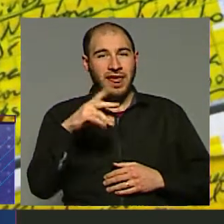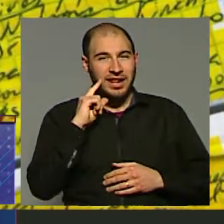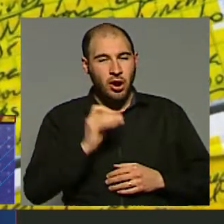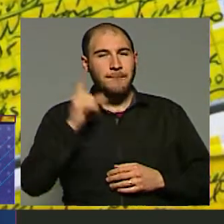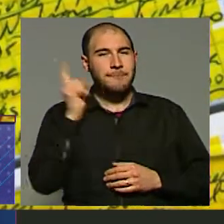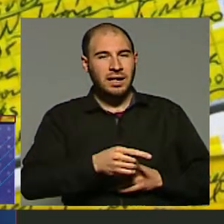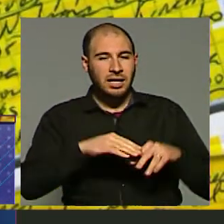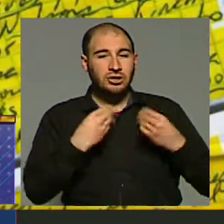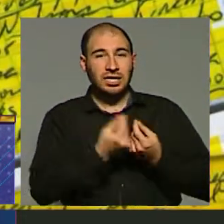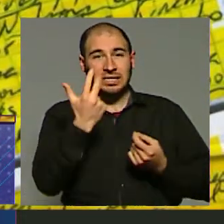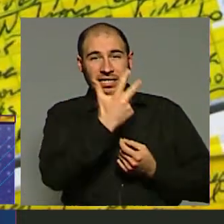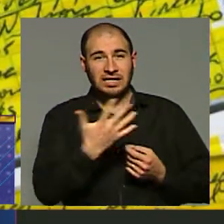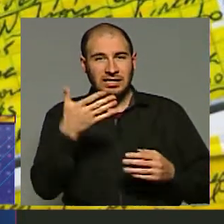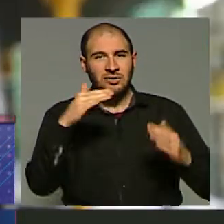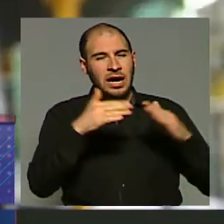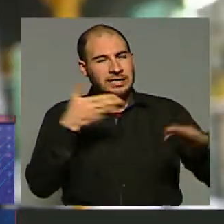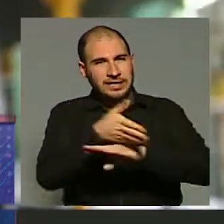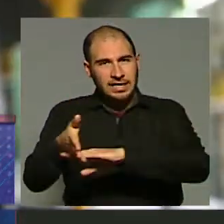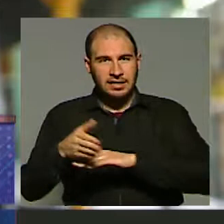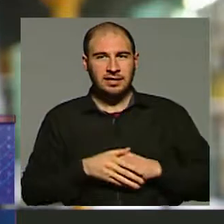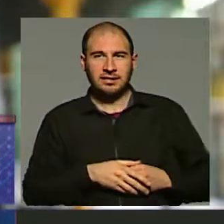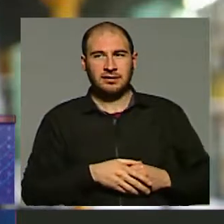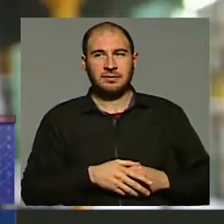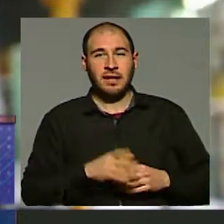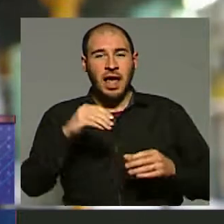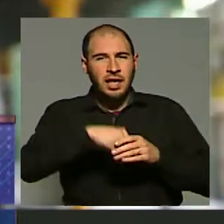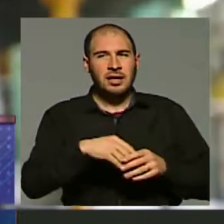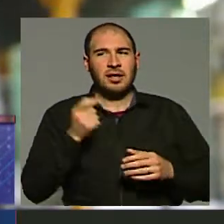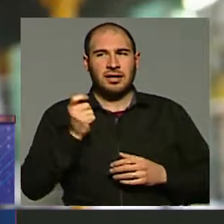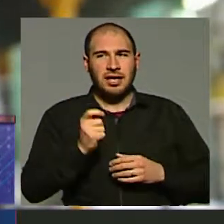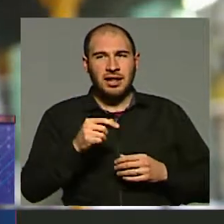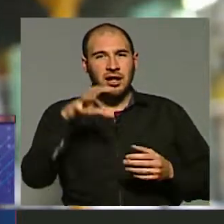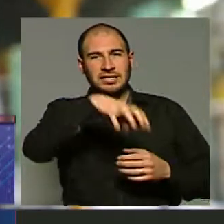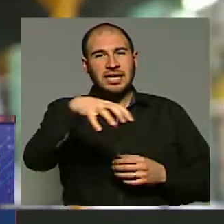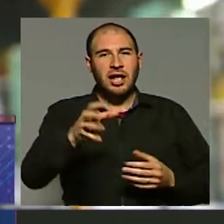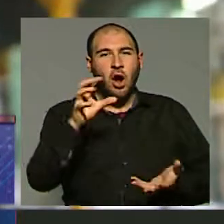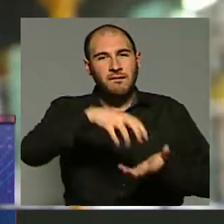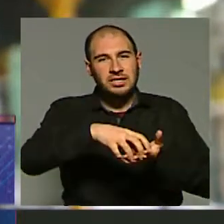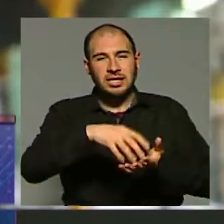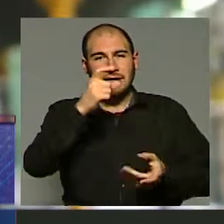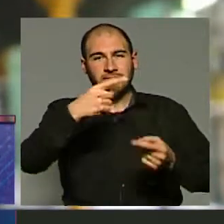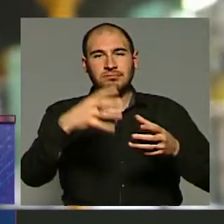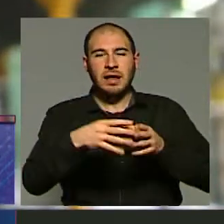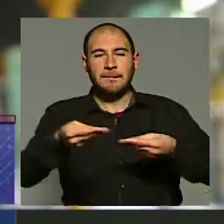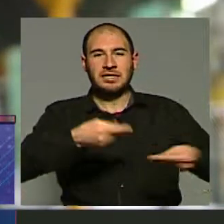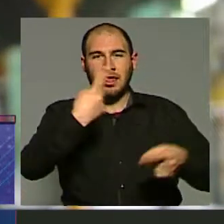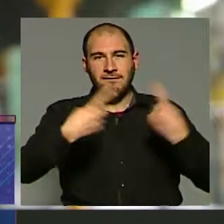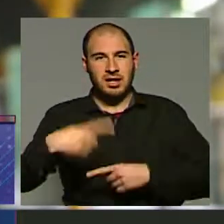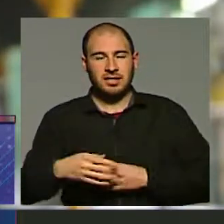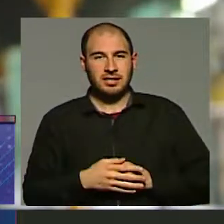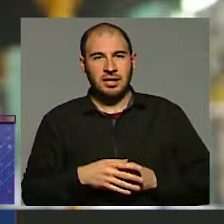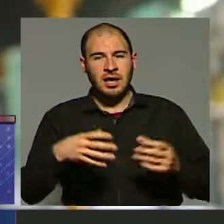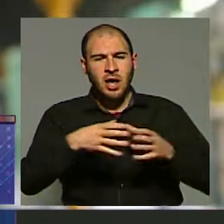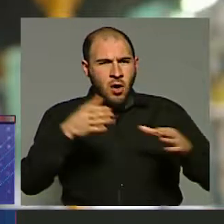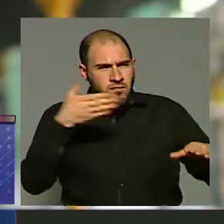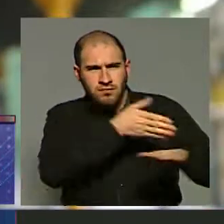ordenó un total de 35 allanamientos. Entre ellas se encuentran sedes y oficinas de diversas empresas. El